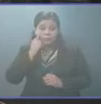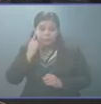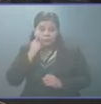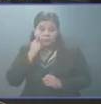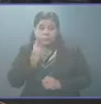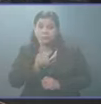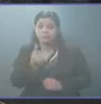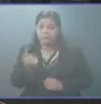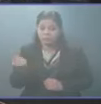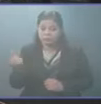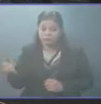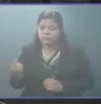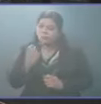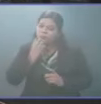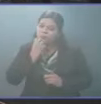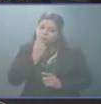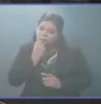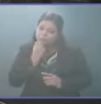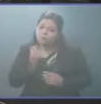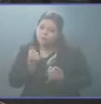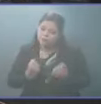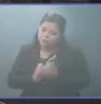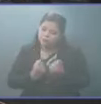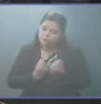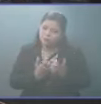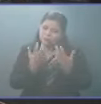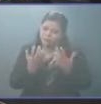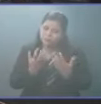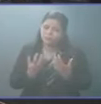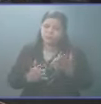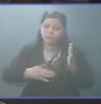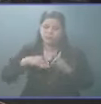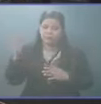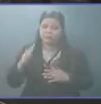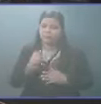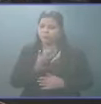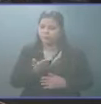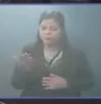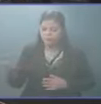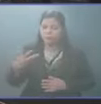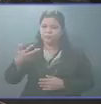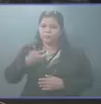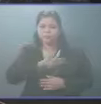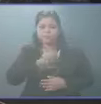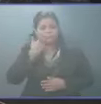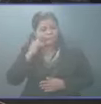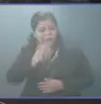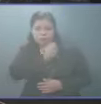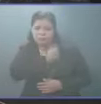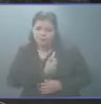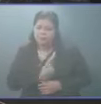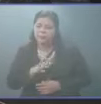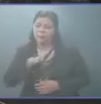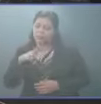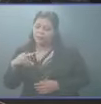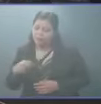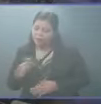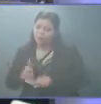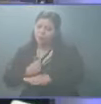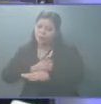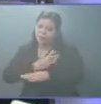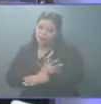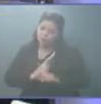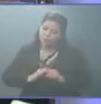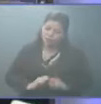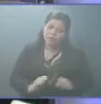porque dan este soporte a esa cantidad de duelos que se van presentando. Duelos de muerte de familiares y amigos, y